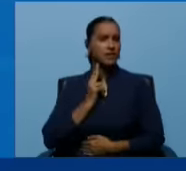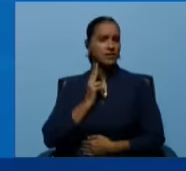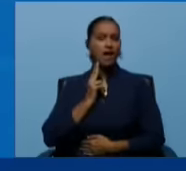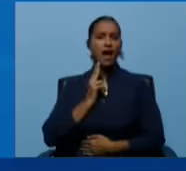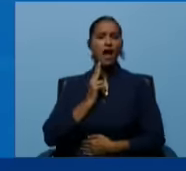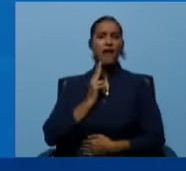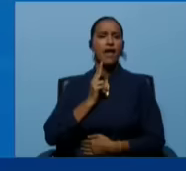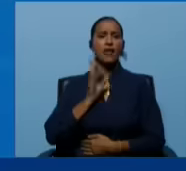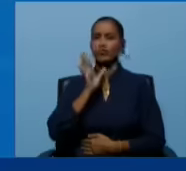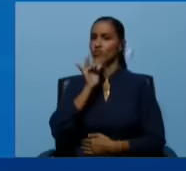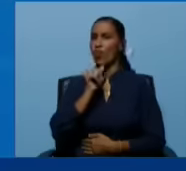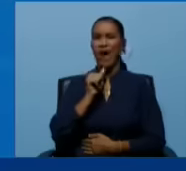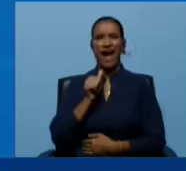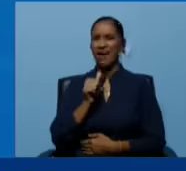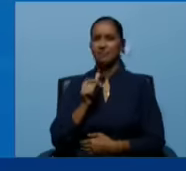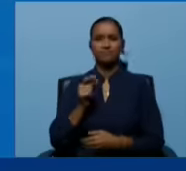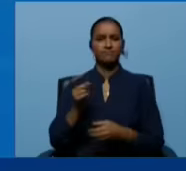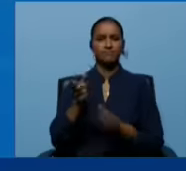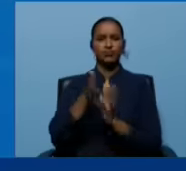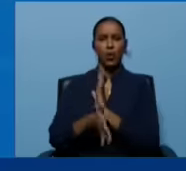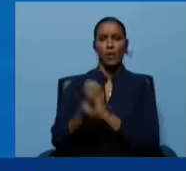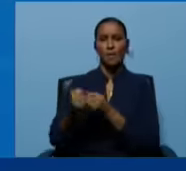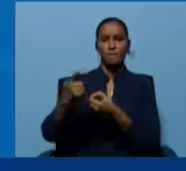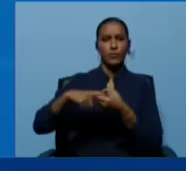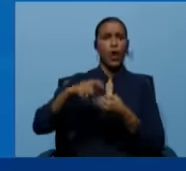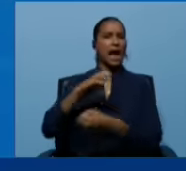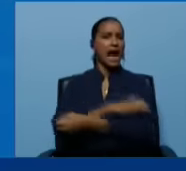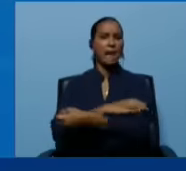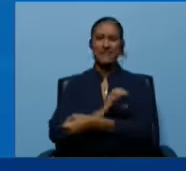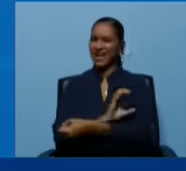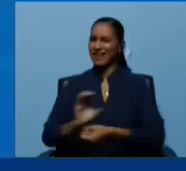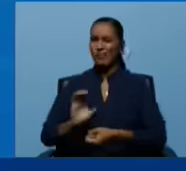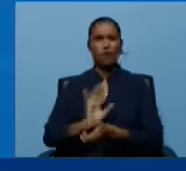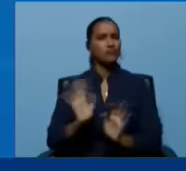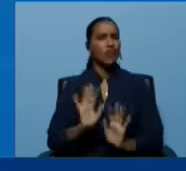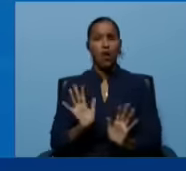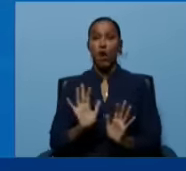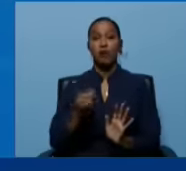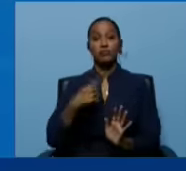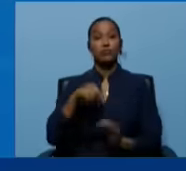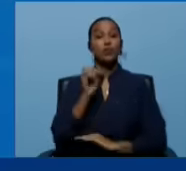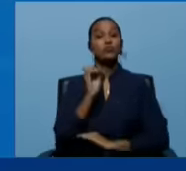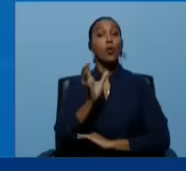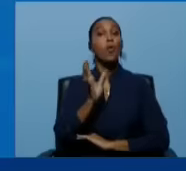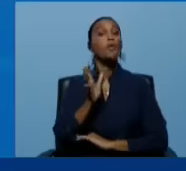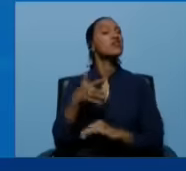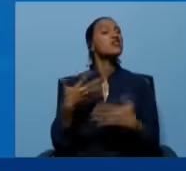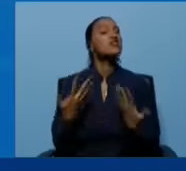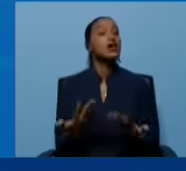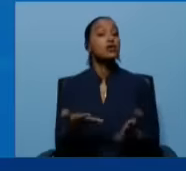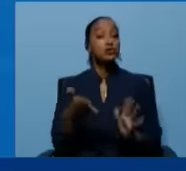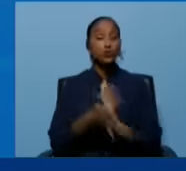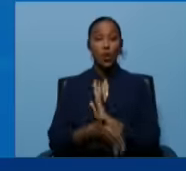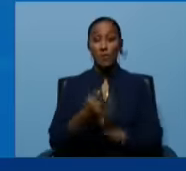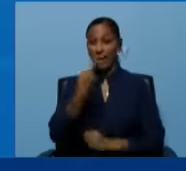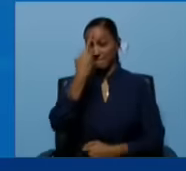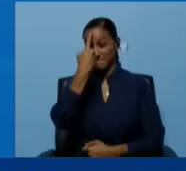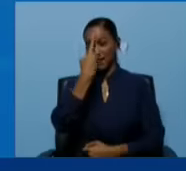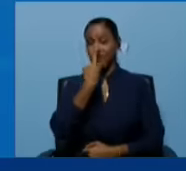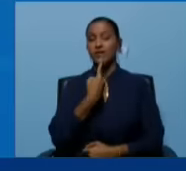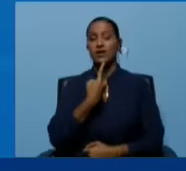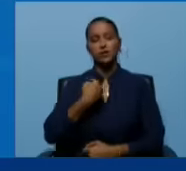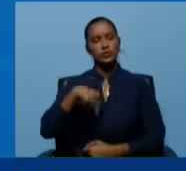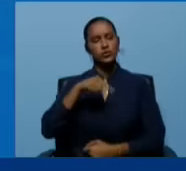antiimperialista, y además una cumbre que permite ratificar el carácter profundo de nuestra